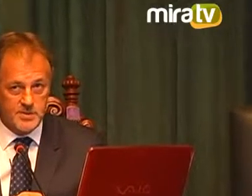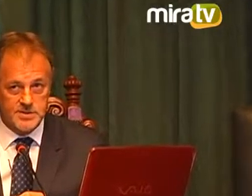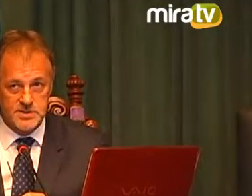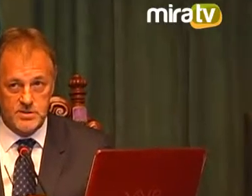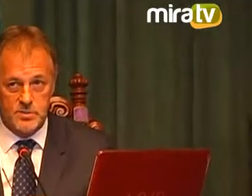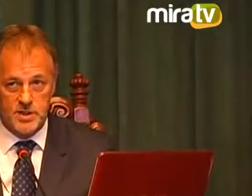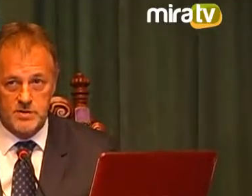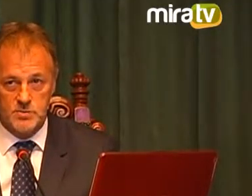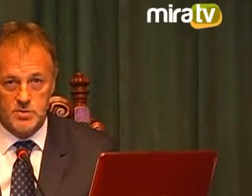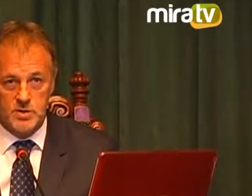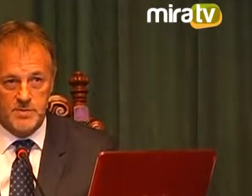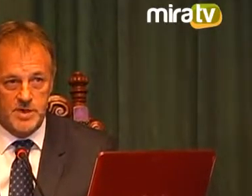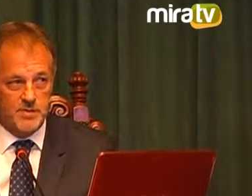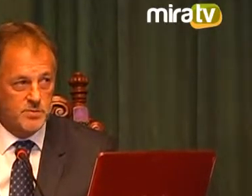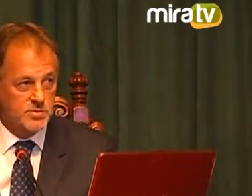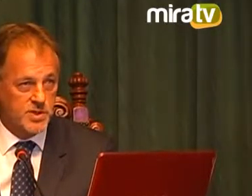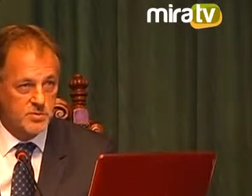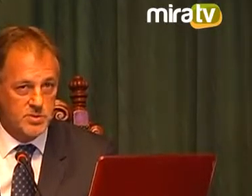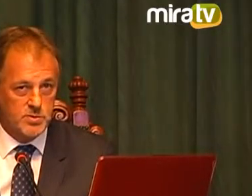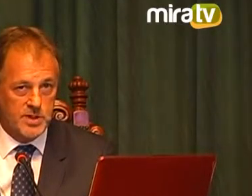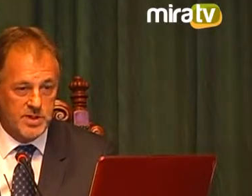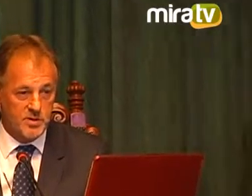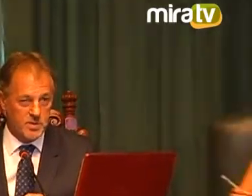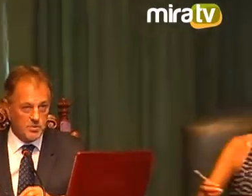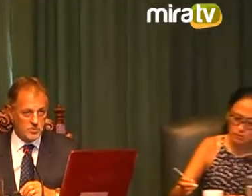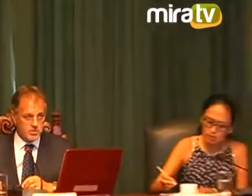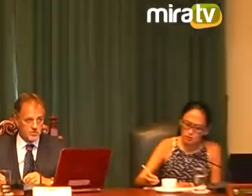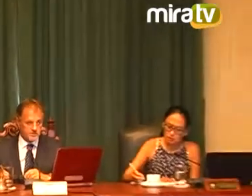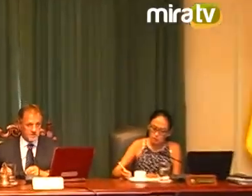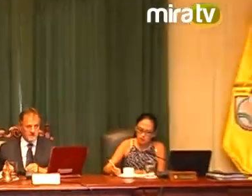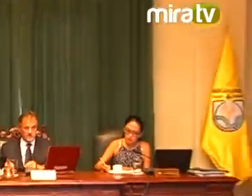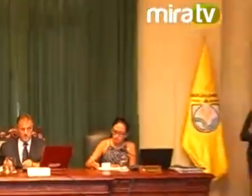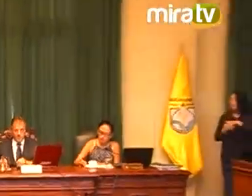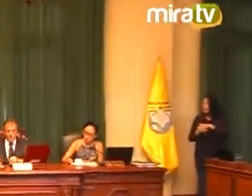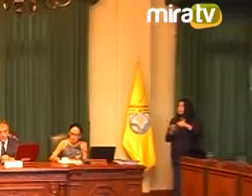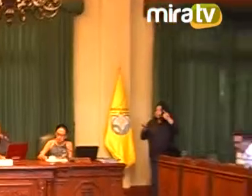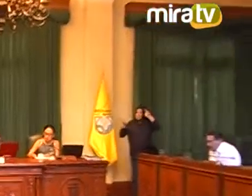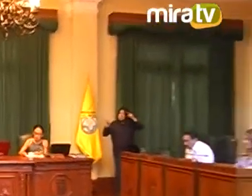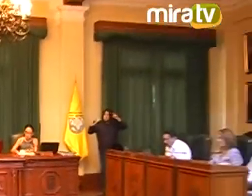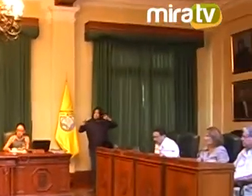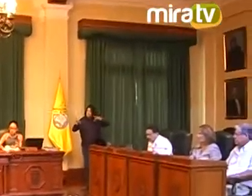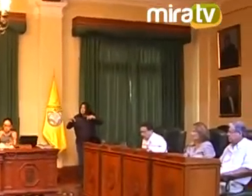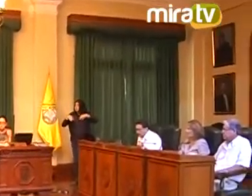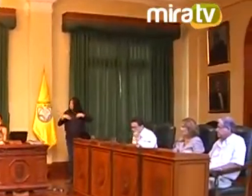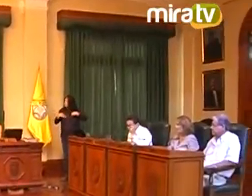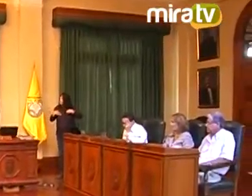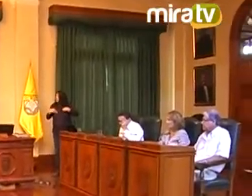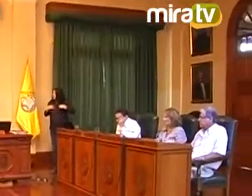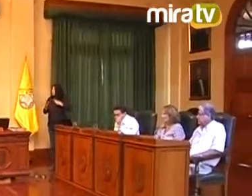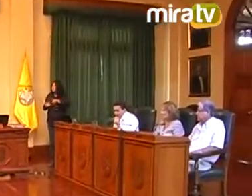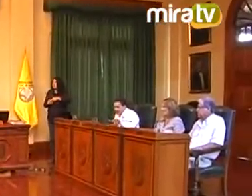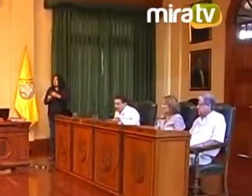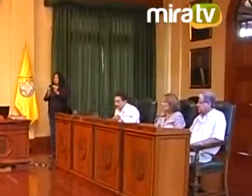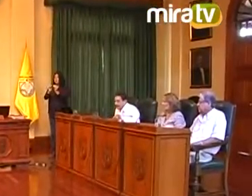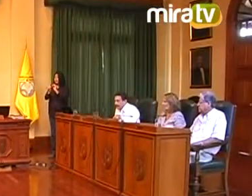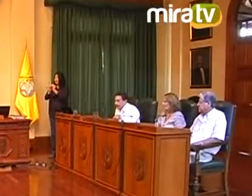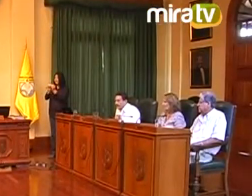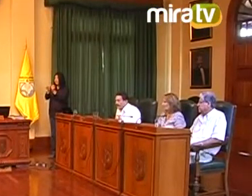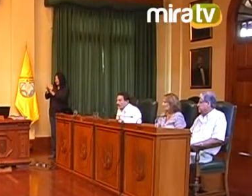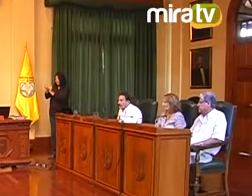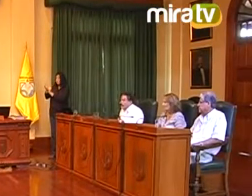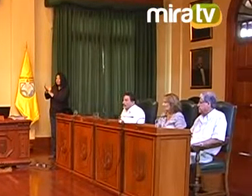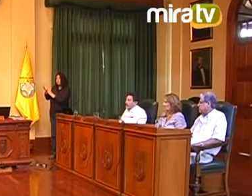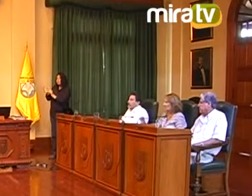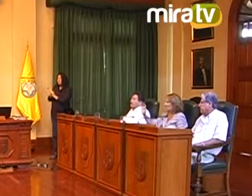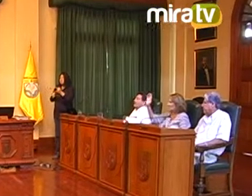uso de la palabra. Si no hay uso de la palabra, procederemos a votar. Aquellos miembros del Consejo que estén a favor de aprobar estas adendas, irán a expresarlo